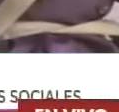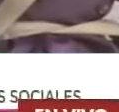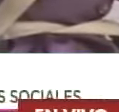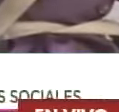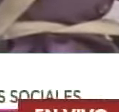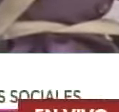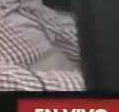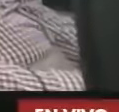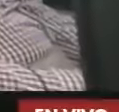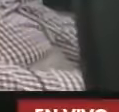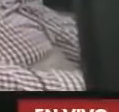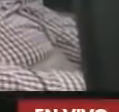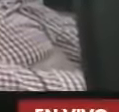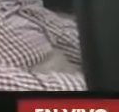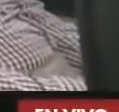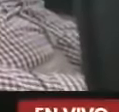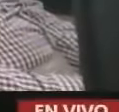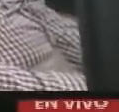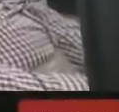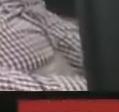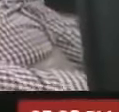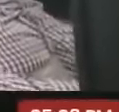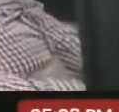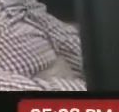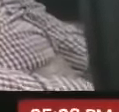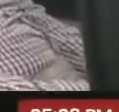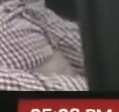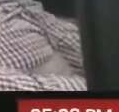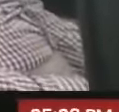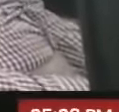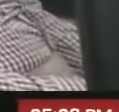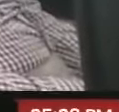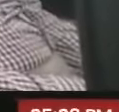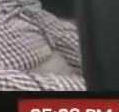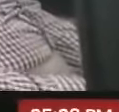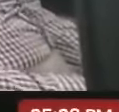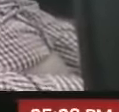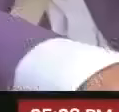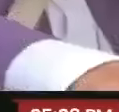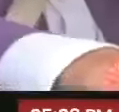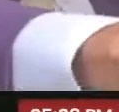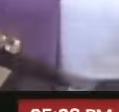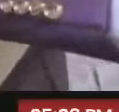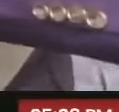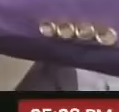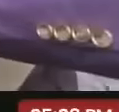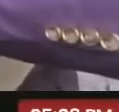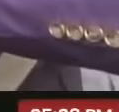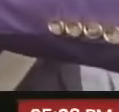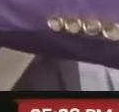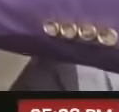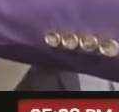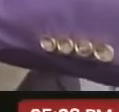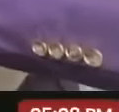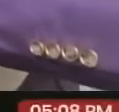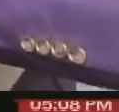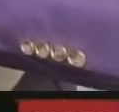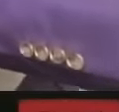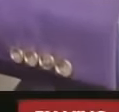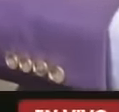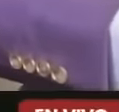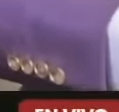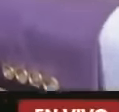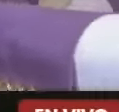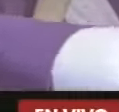tenía 4 años. Y soy gocho de cepa. Asimilado, güey. Sí, me siento gocho. ¿En qué parte del